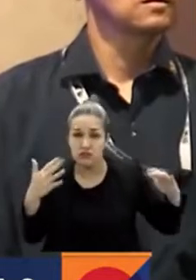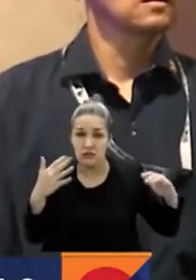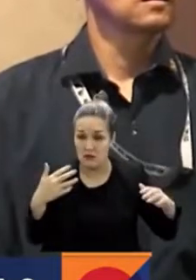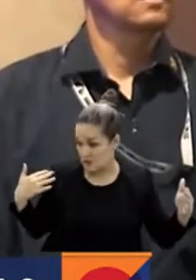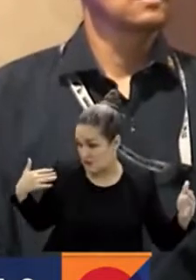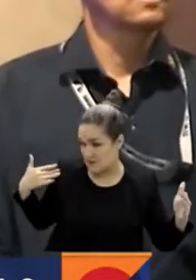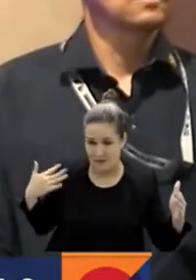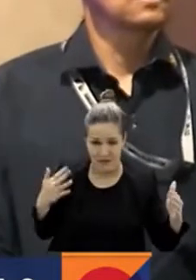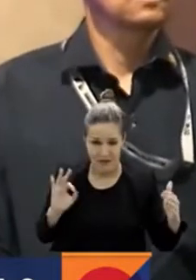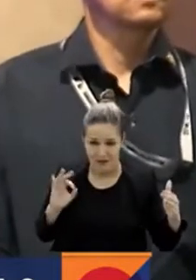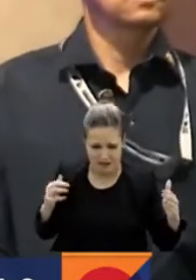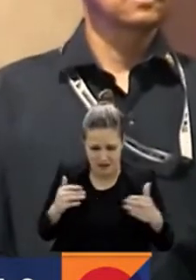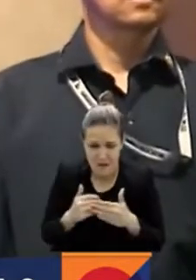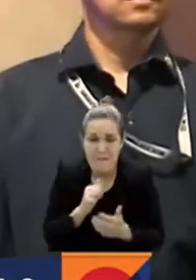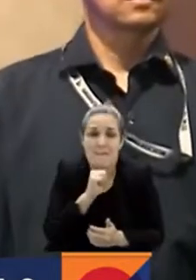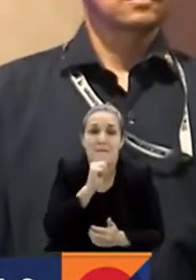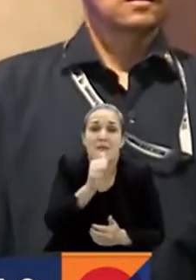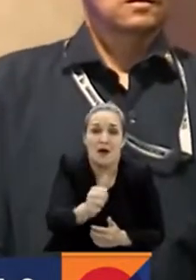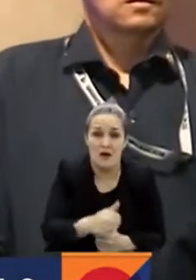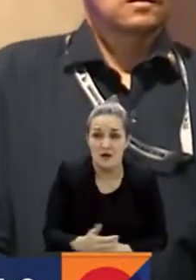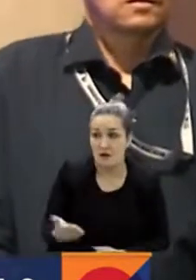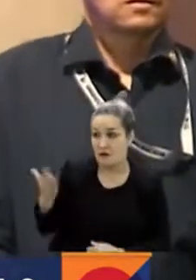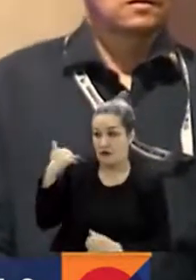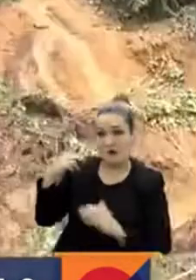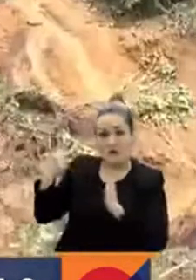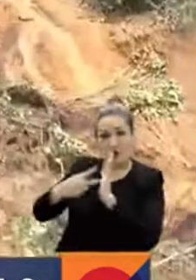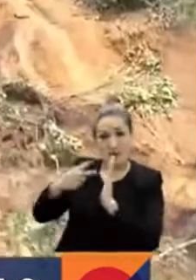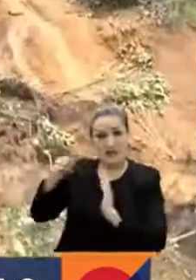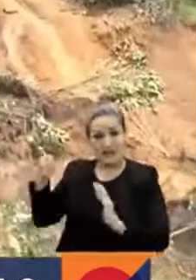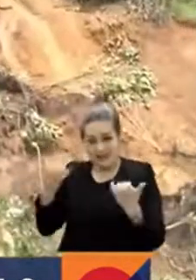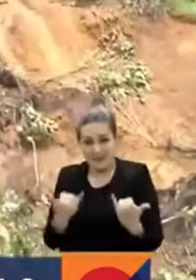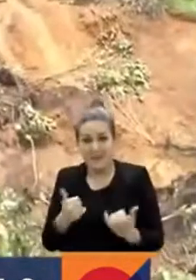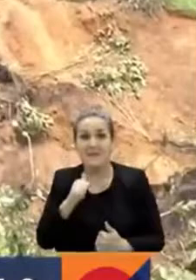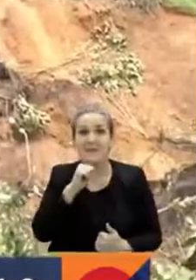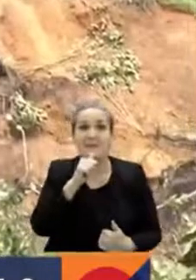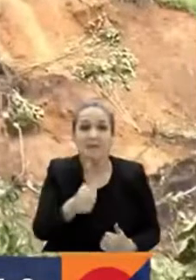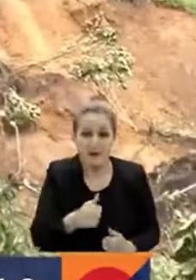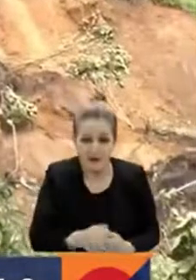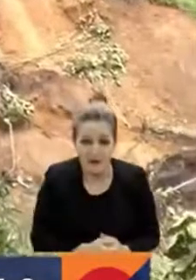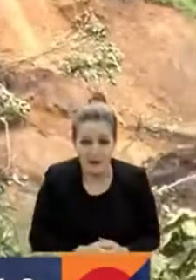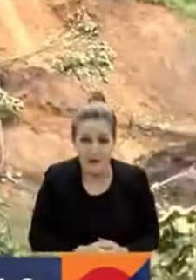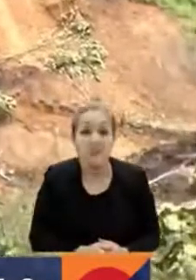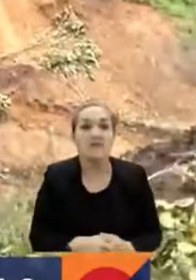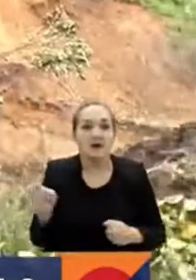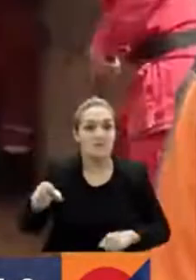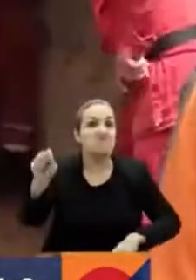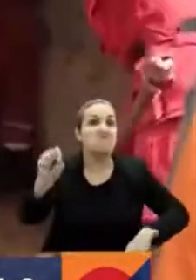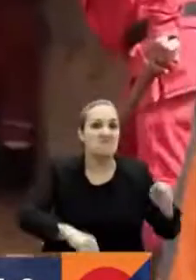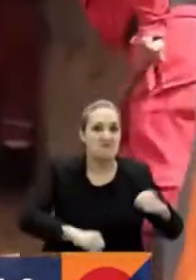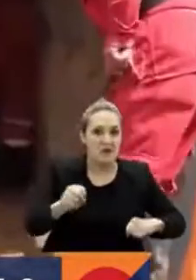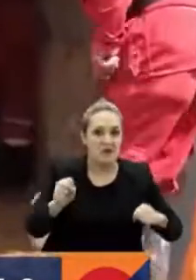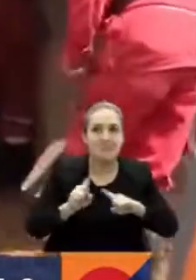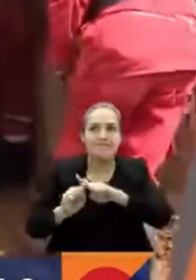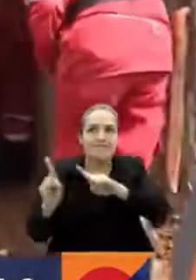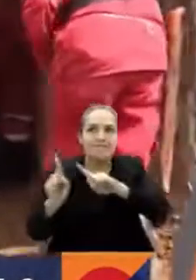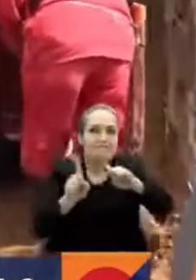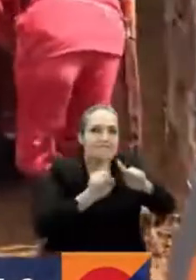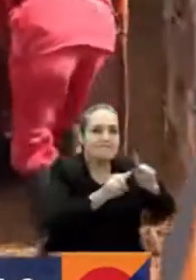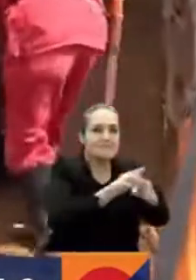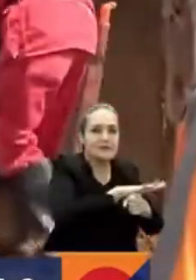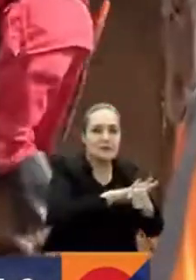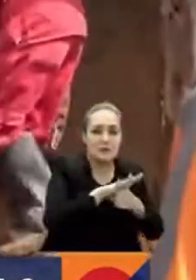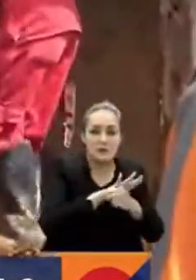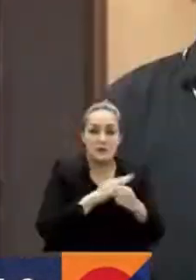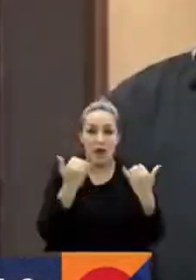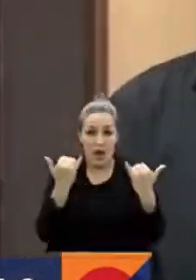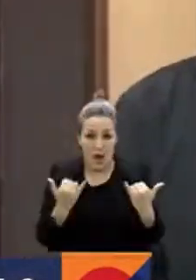reciente de Colombia, peor que el del año 2010. Indicó que podrían ocurrir varios fenómenos.